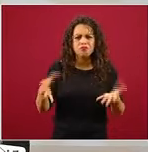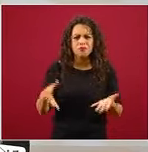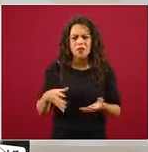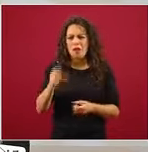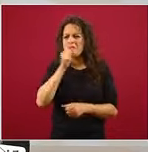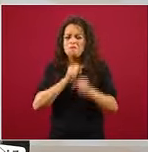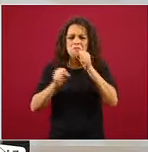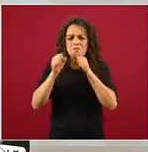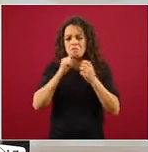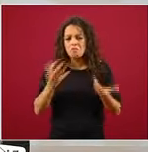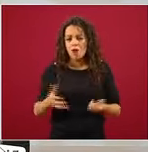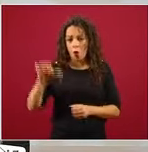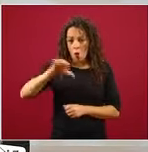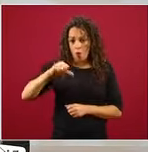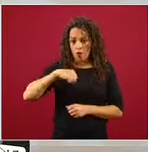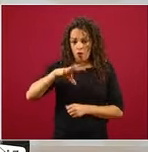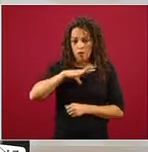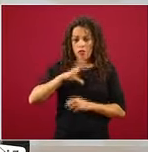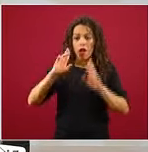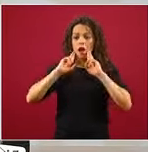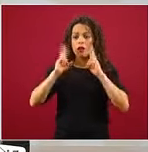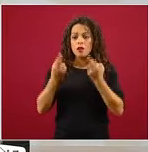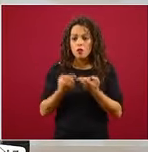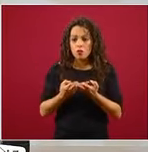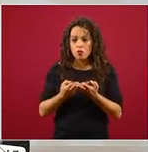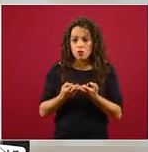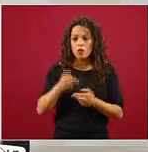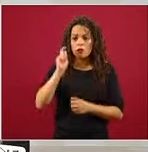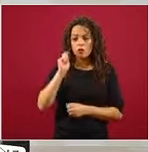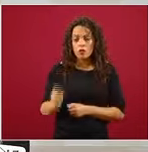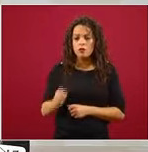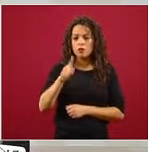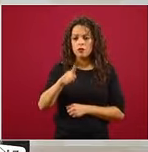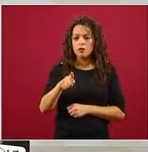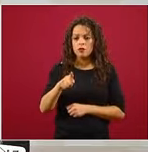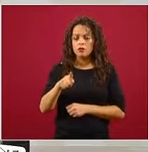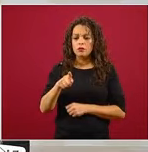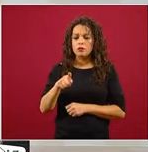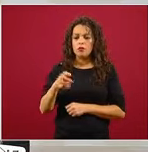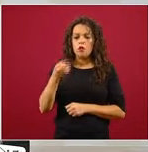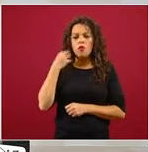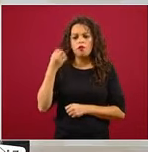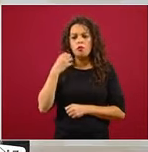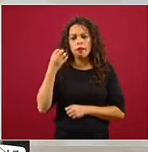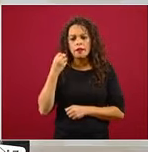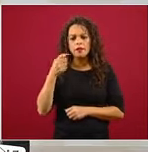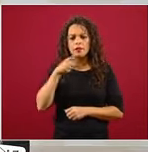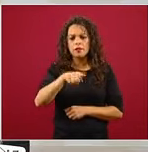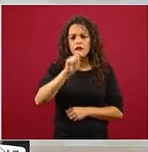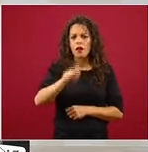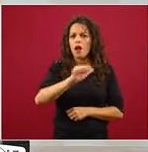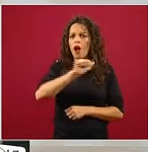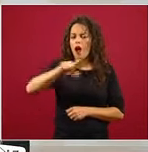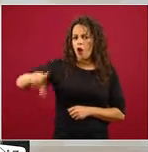tenido, con el presidente de la Conferencia Nacional de Gobernadores, otros 5 gobernadores,